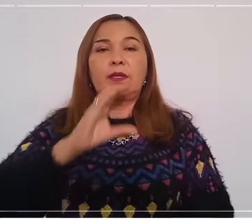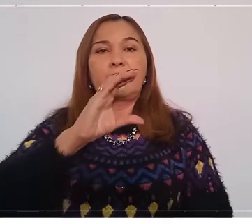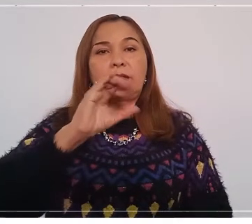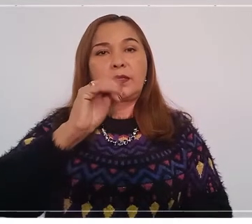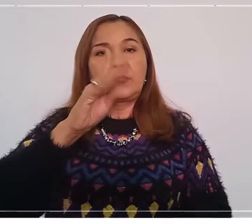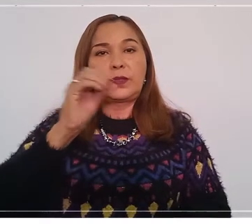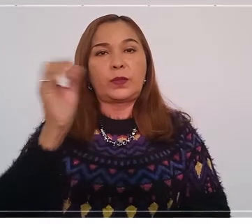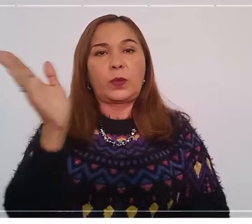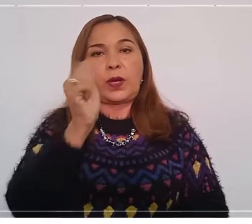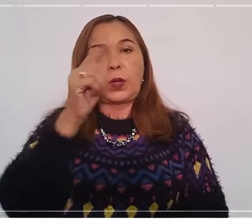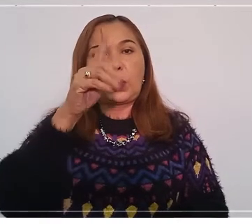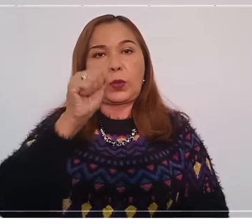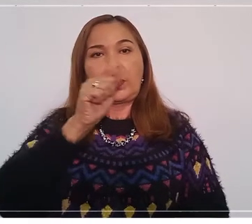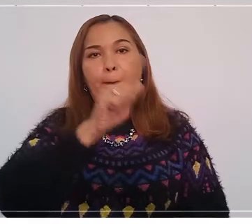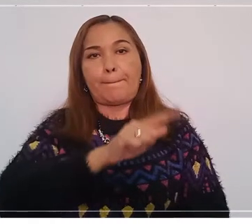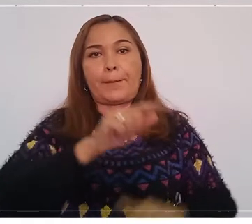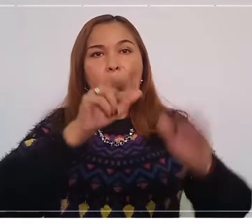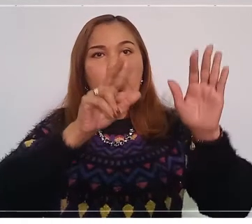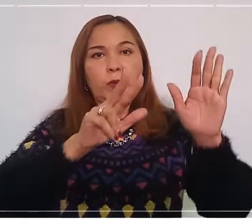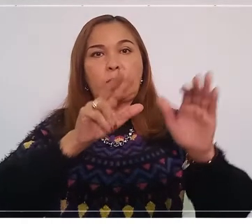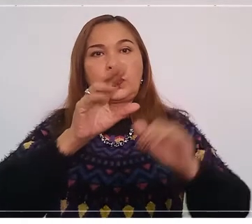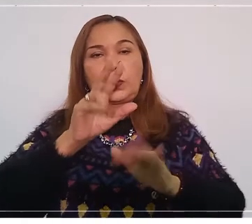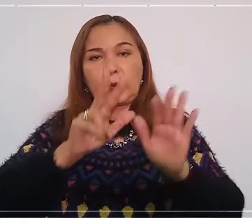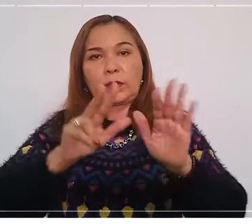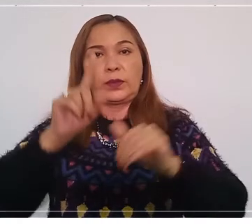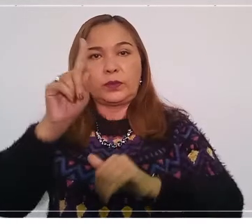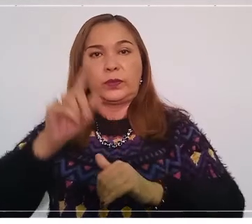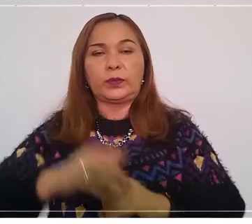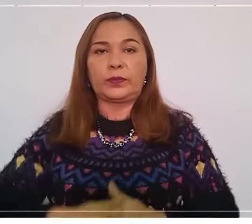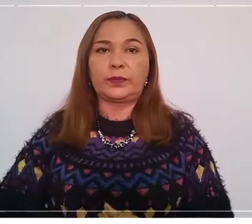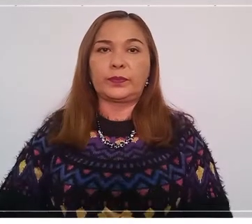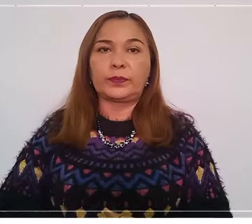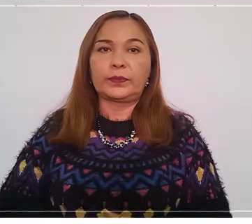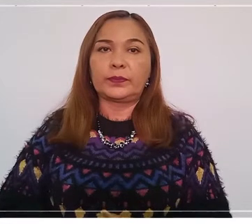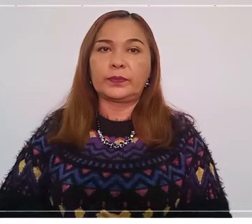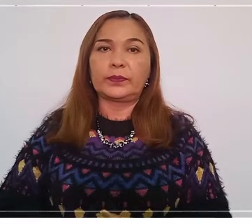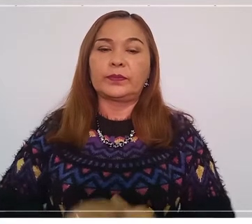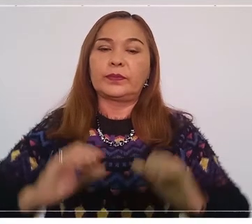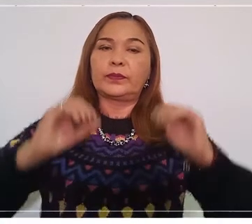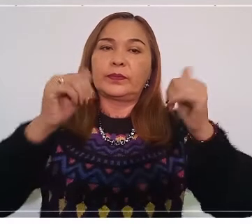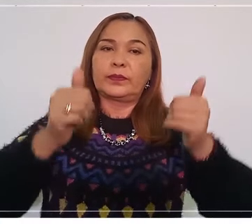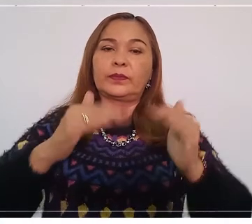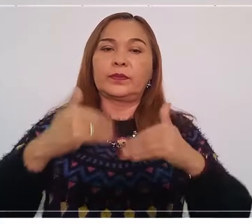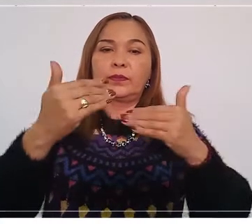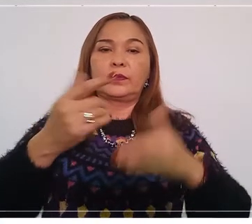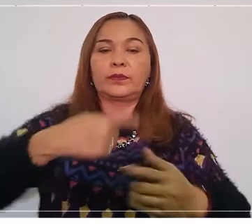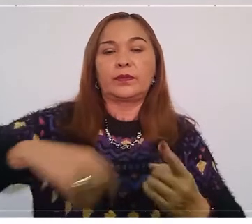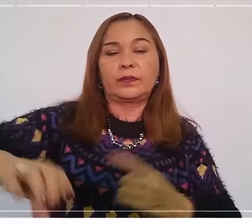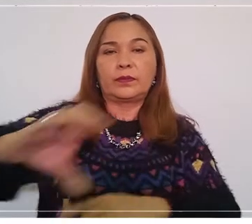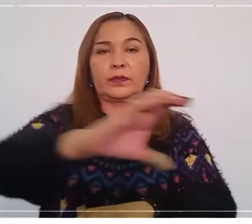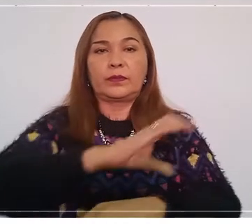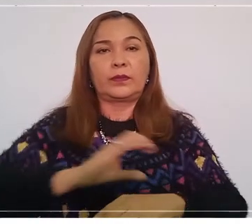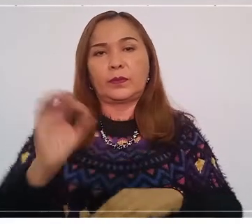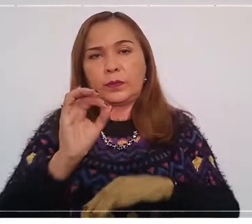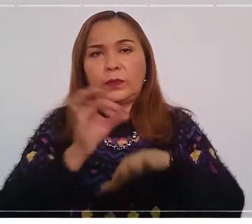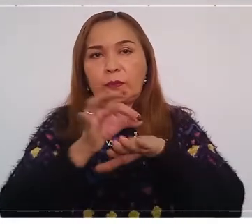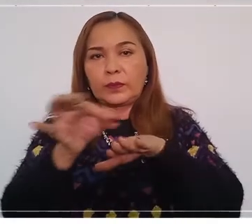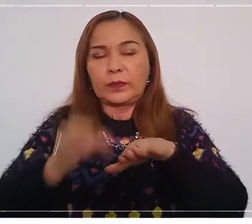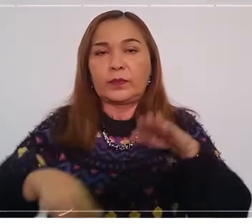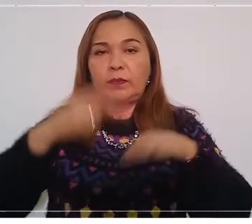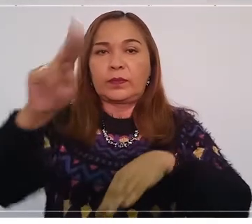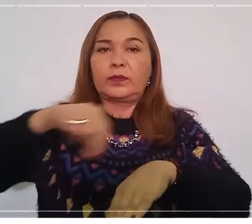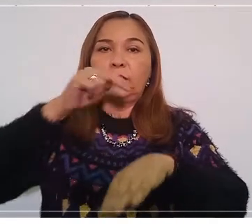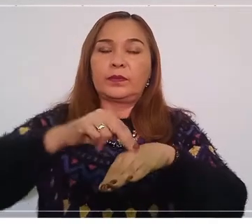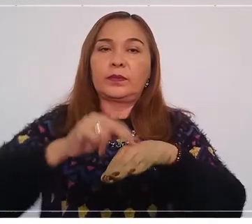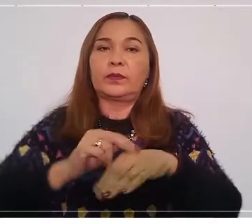cecilio acosta 1881 inicio fase el circuito o municipal del